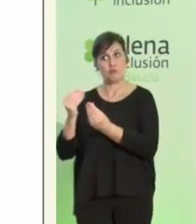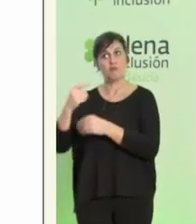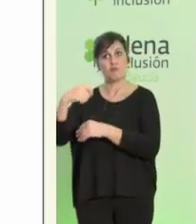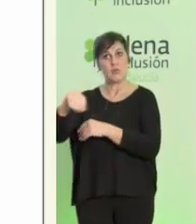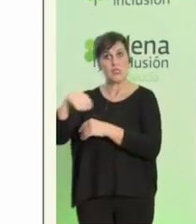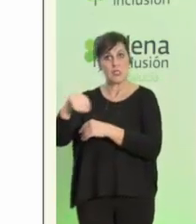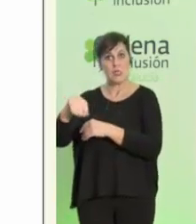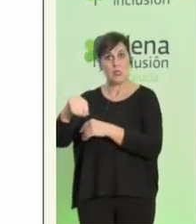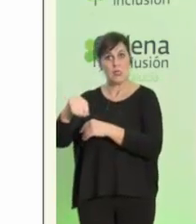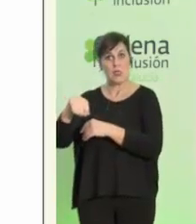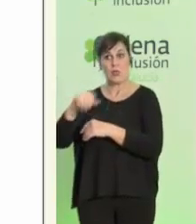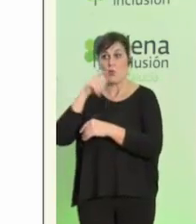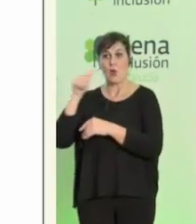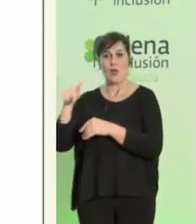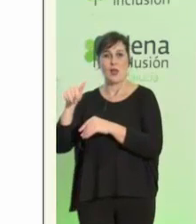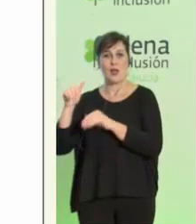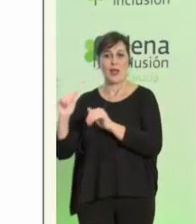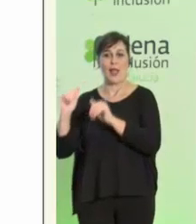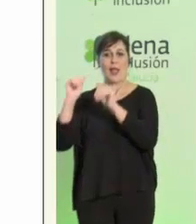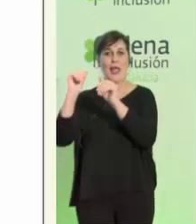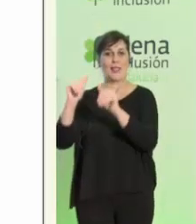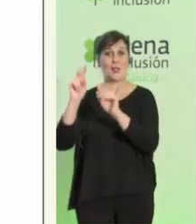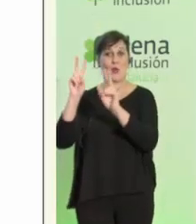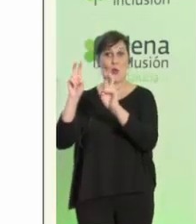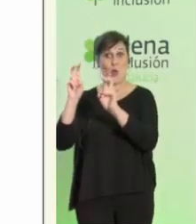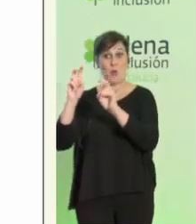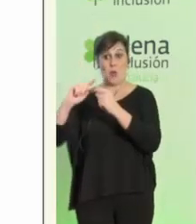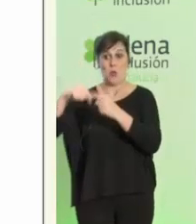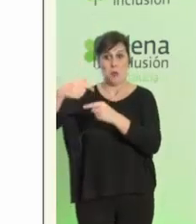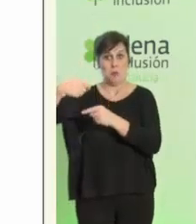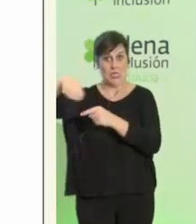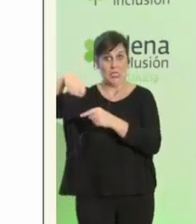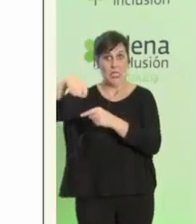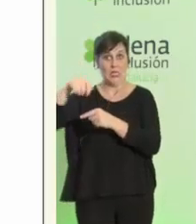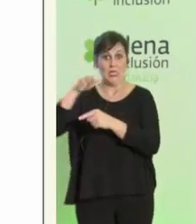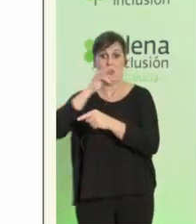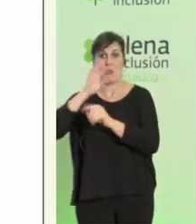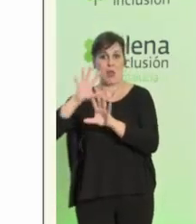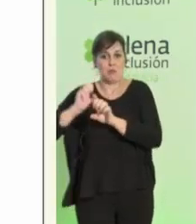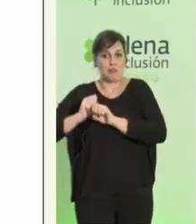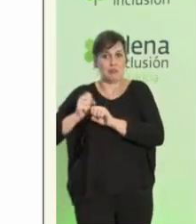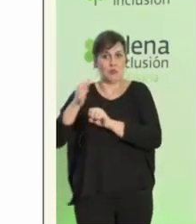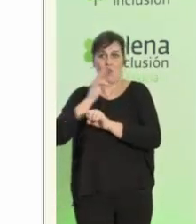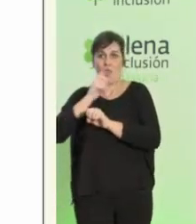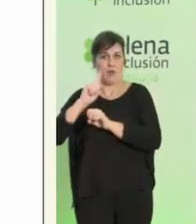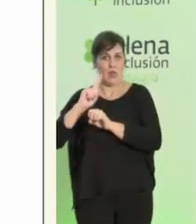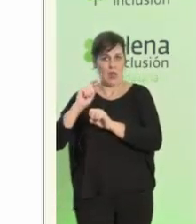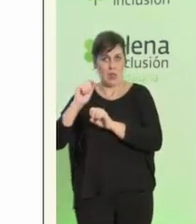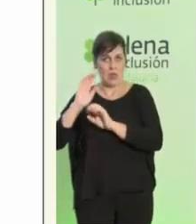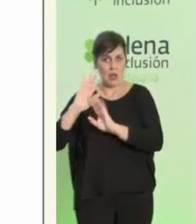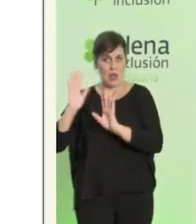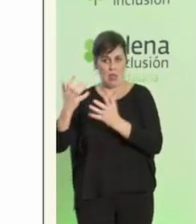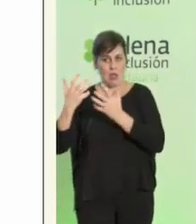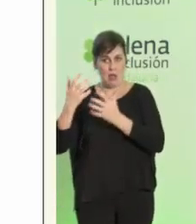como nuevo candidato al que luego sería presidente, aunque en aquel momento no había ganado todavía las elecciones.